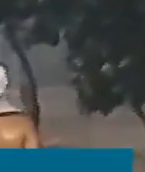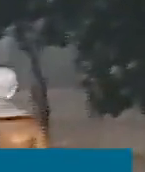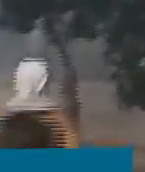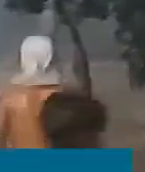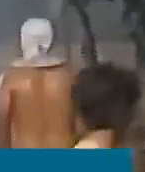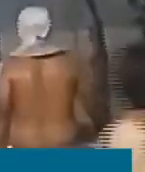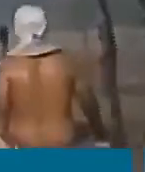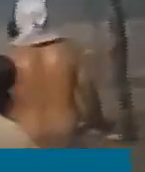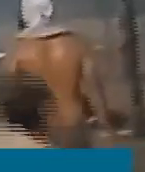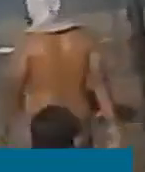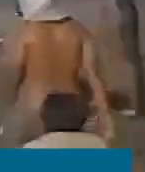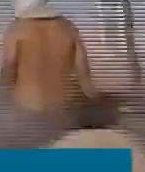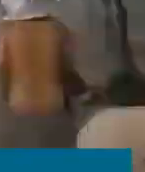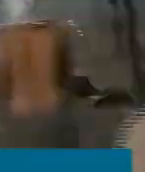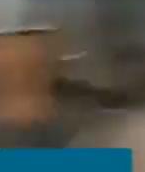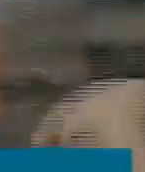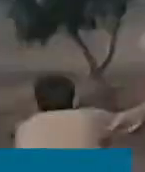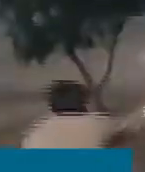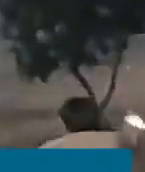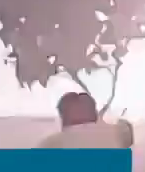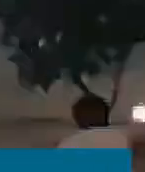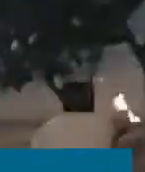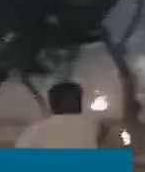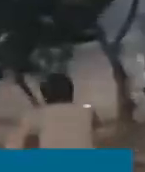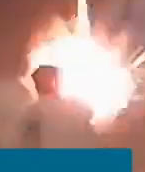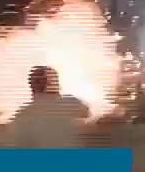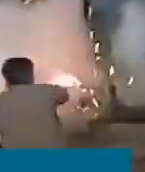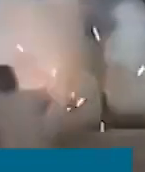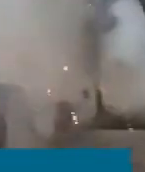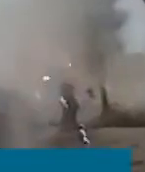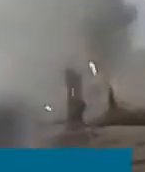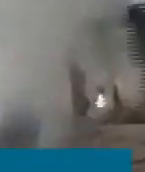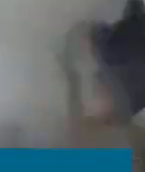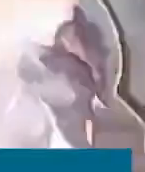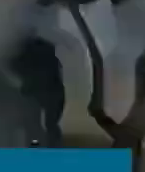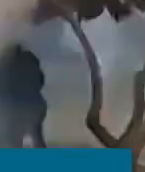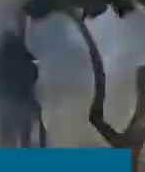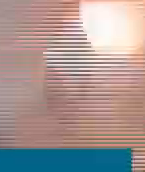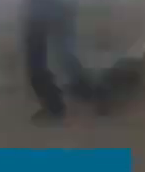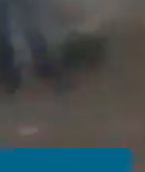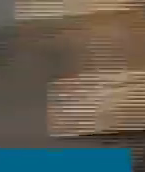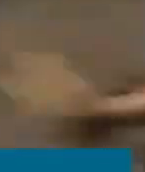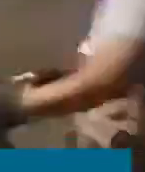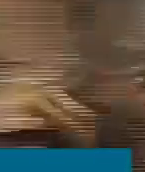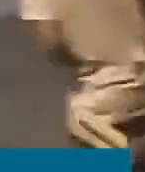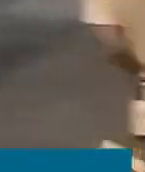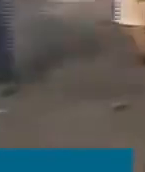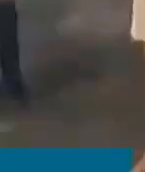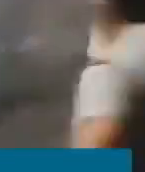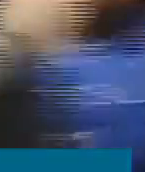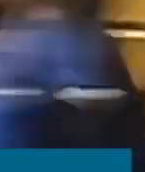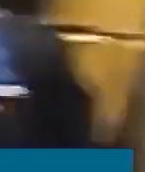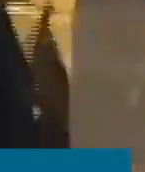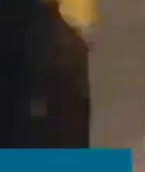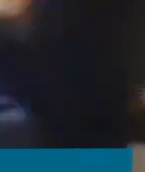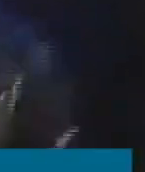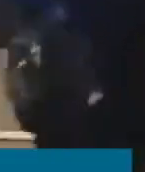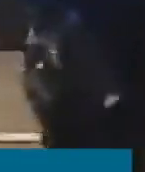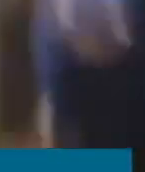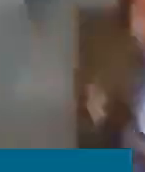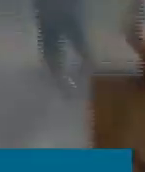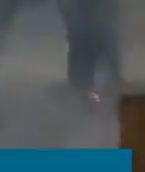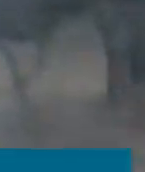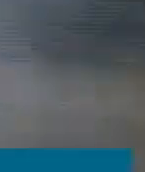cómo se ha podido ver en los últimos días el traslado de estos explosivos en ambulancias